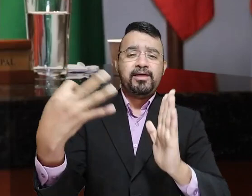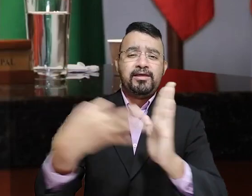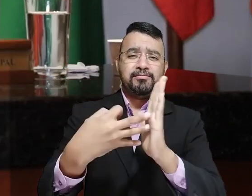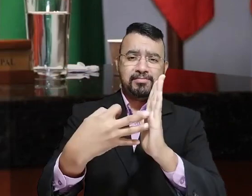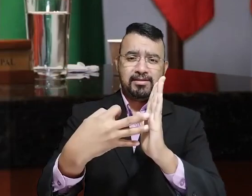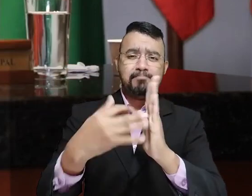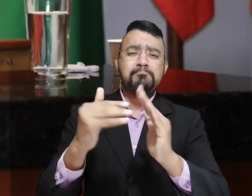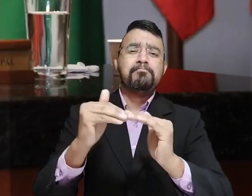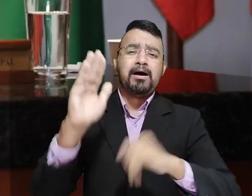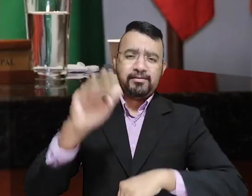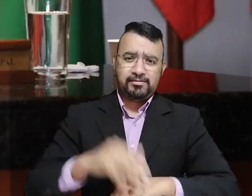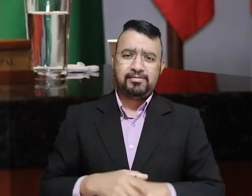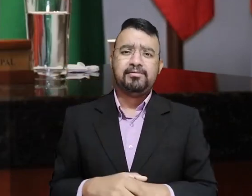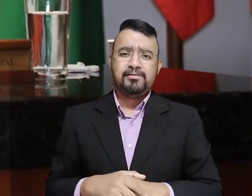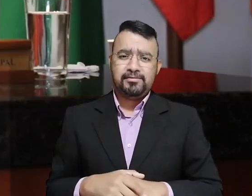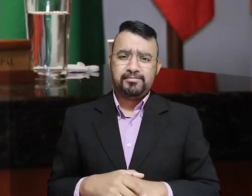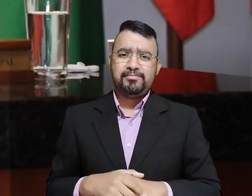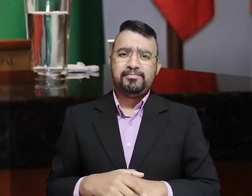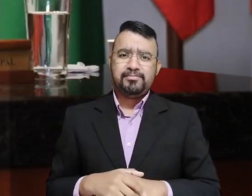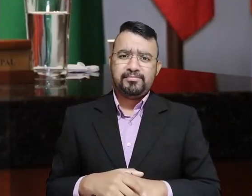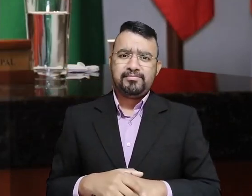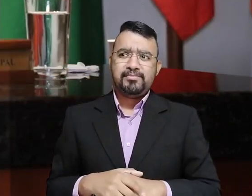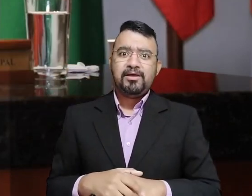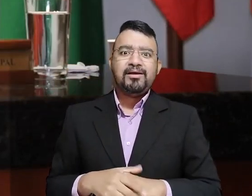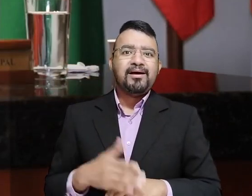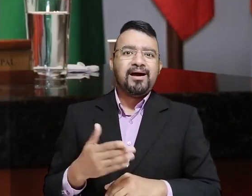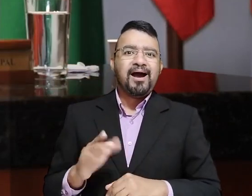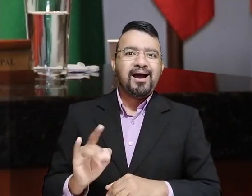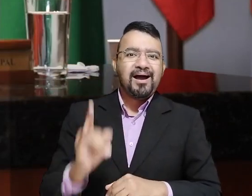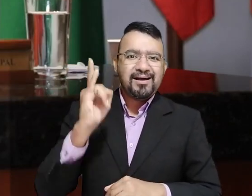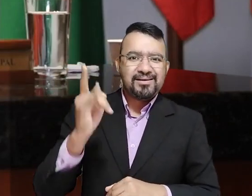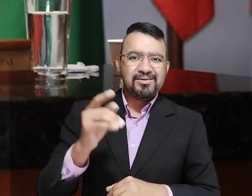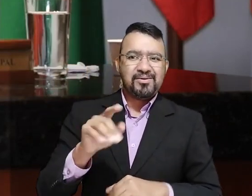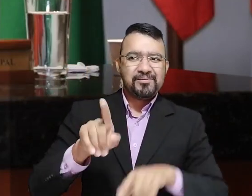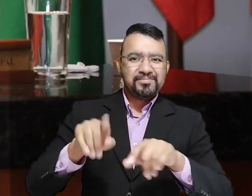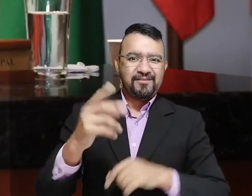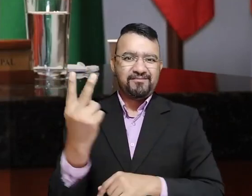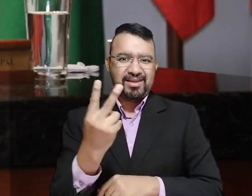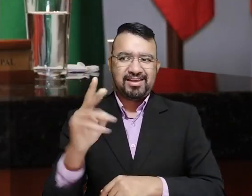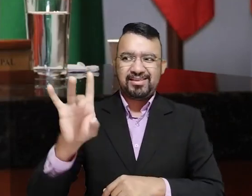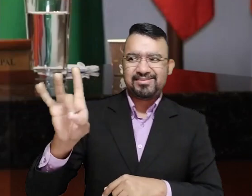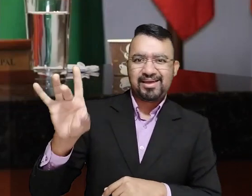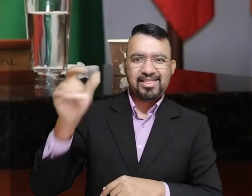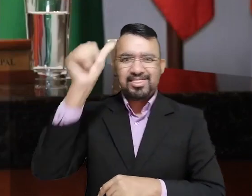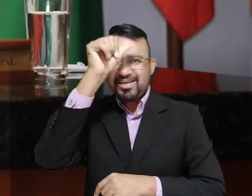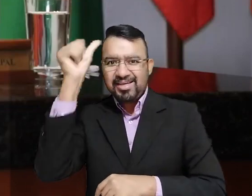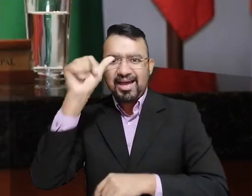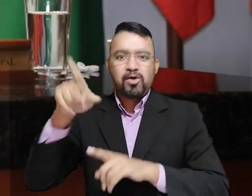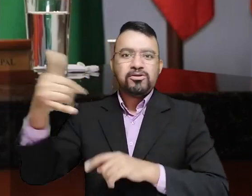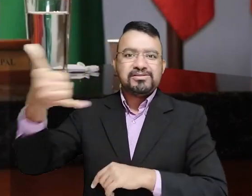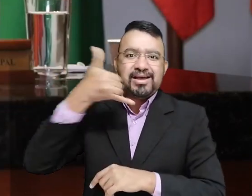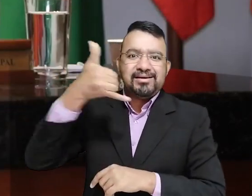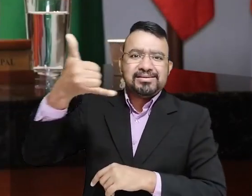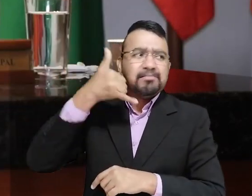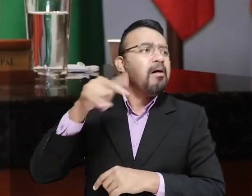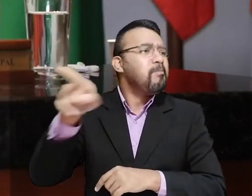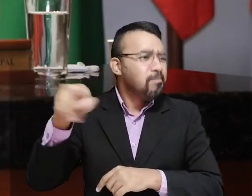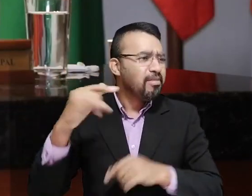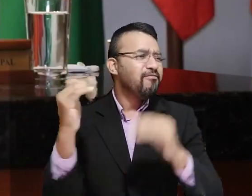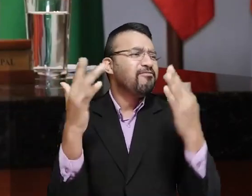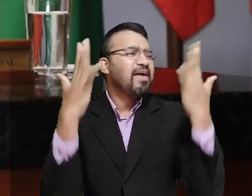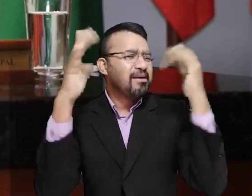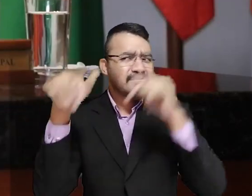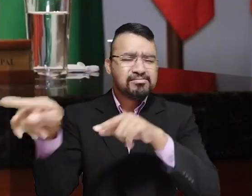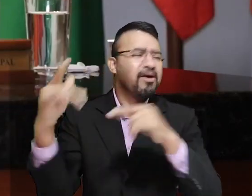año 2021. Y no terminan las llamadas los fines de semana a la central de monitoreo por